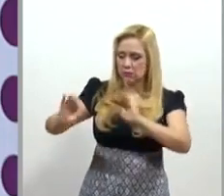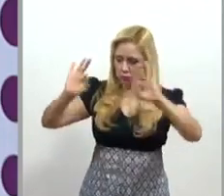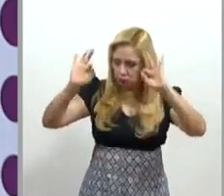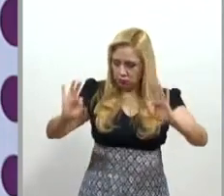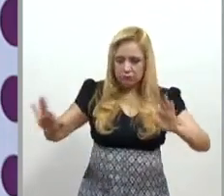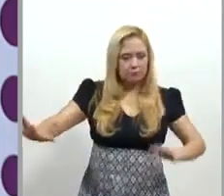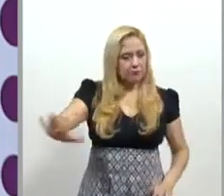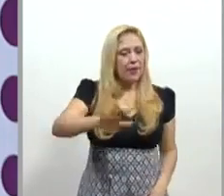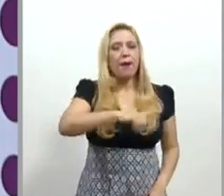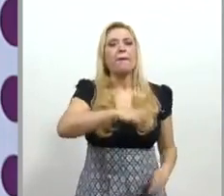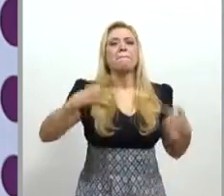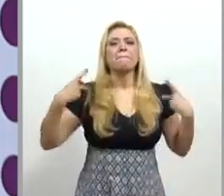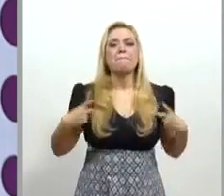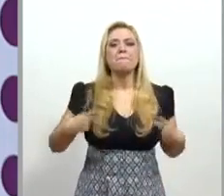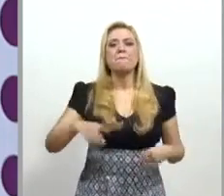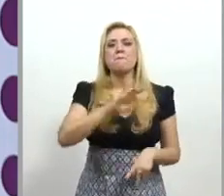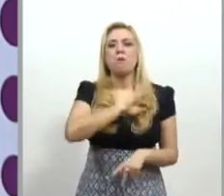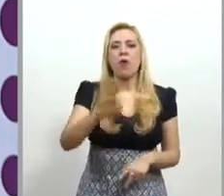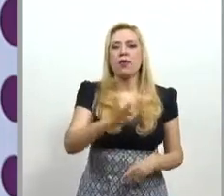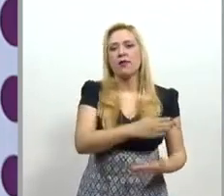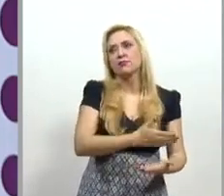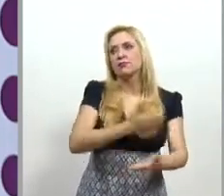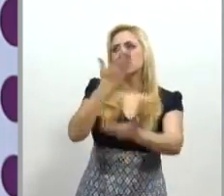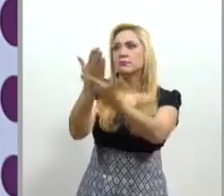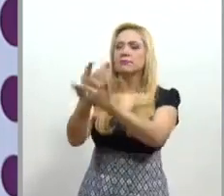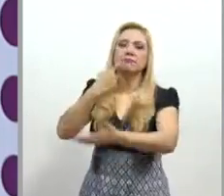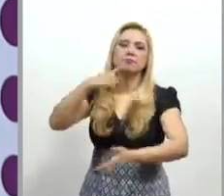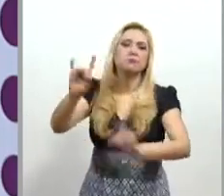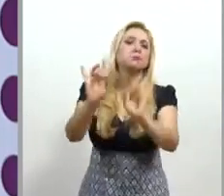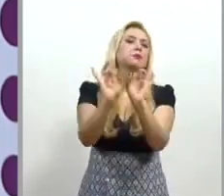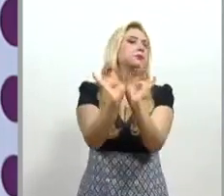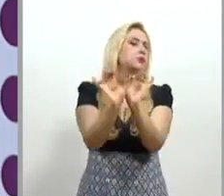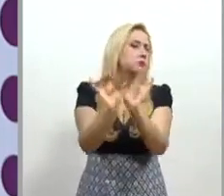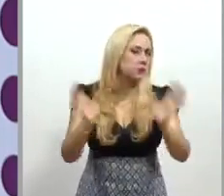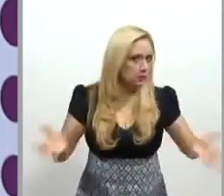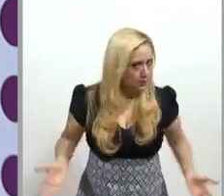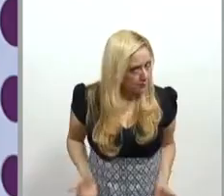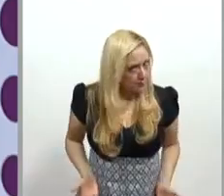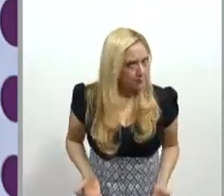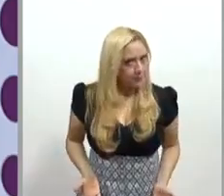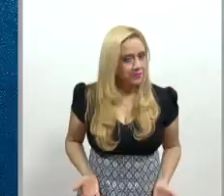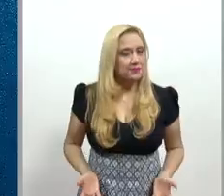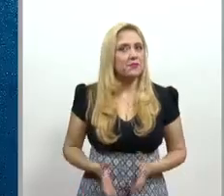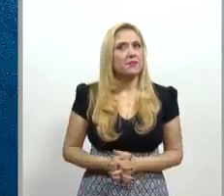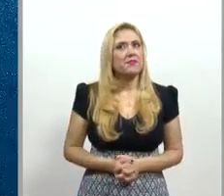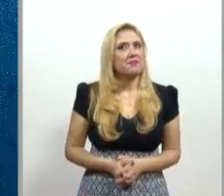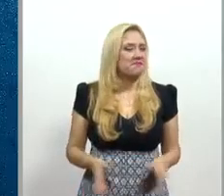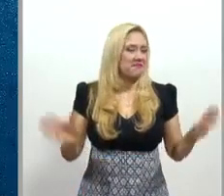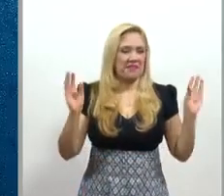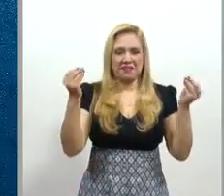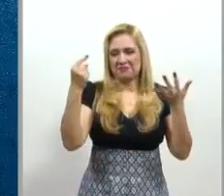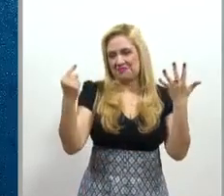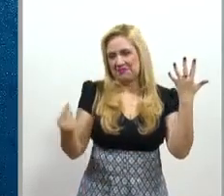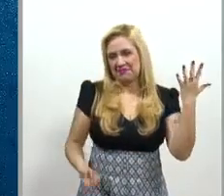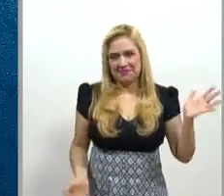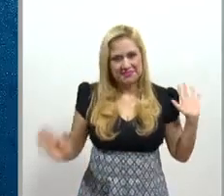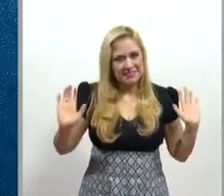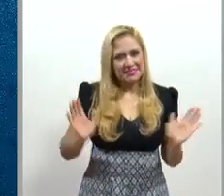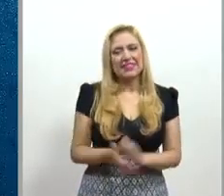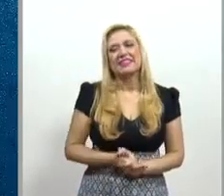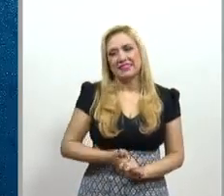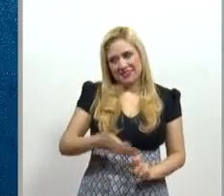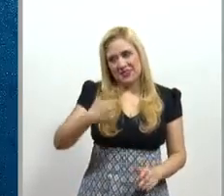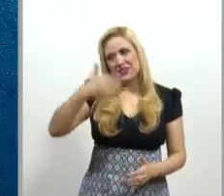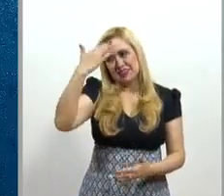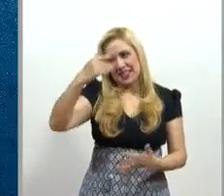que las personas puedan acudir en defensa de este derecho humano. Sin duda. Eh, y bueno, Creo que podremos andar sobre cada uno de